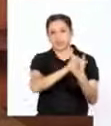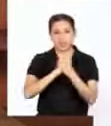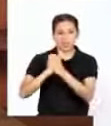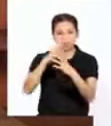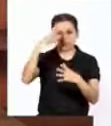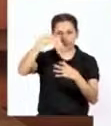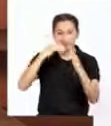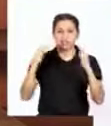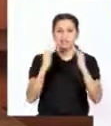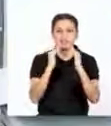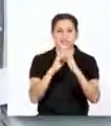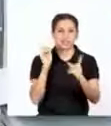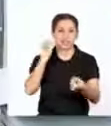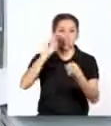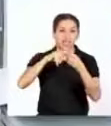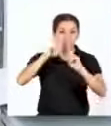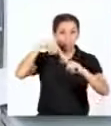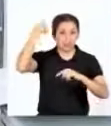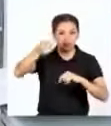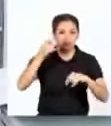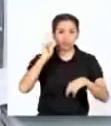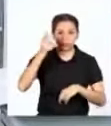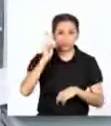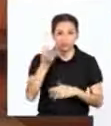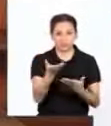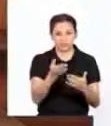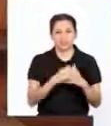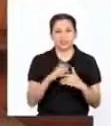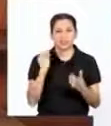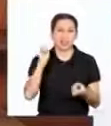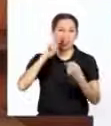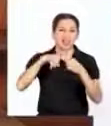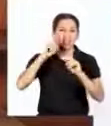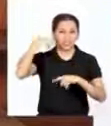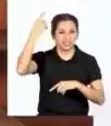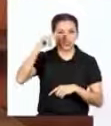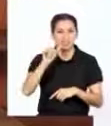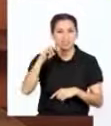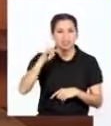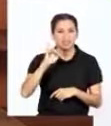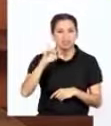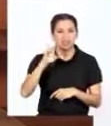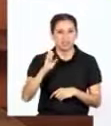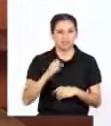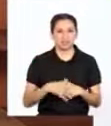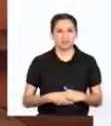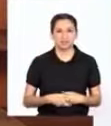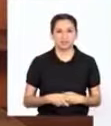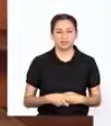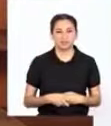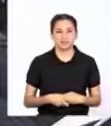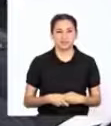nuestras amigas y amigos en casa. Hasta la próxima, profesora. Hasta la próxima, Yamile.